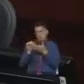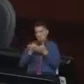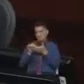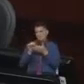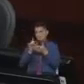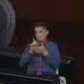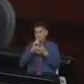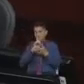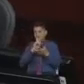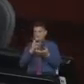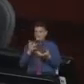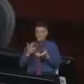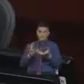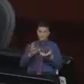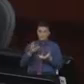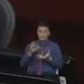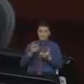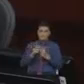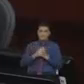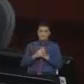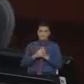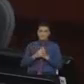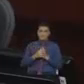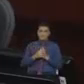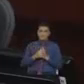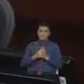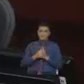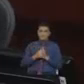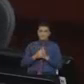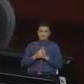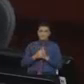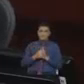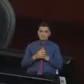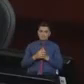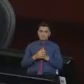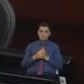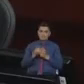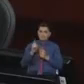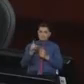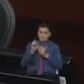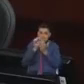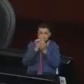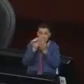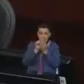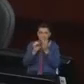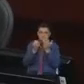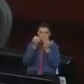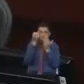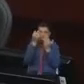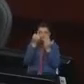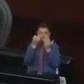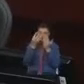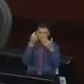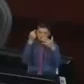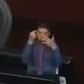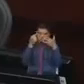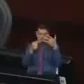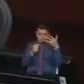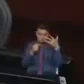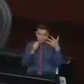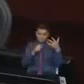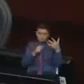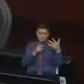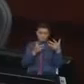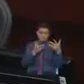inconfesable, de hecho, que simplemente los datos fueran lo que sirve